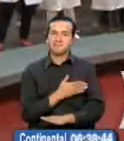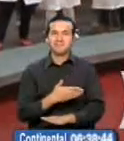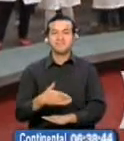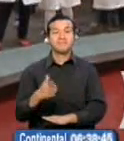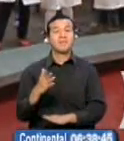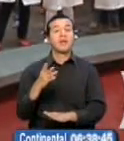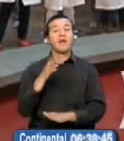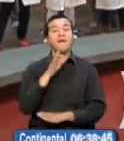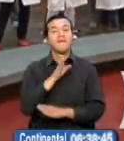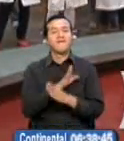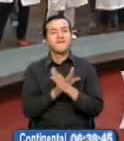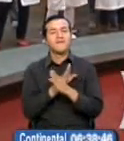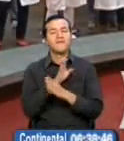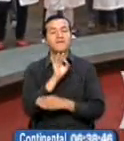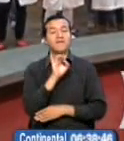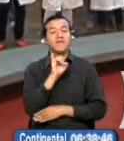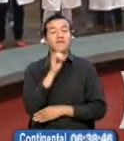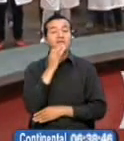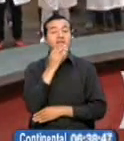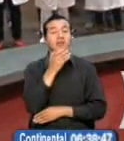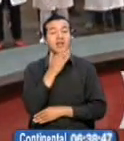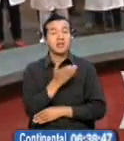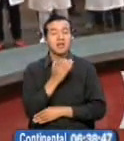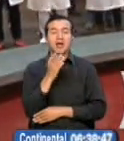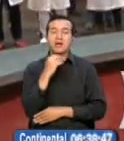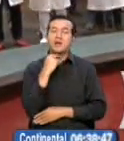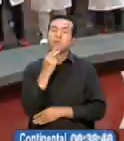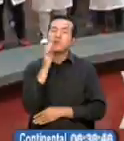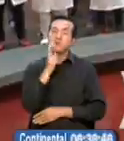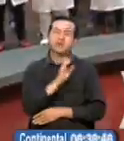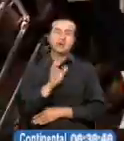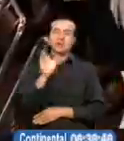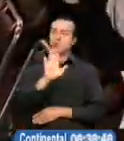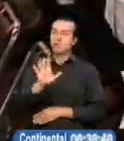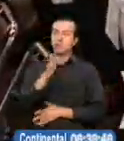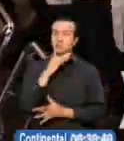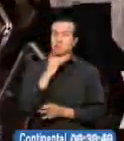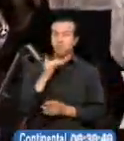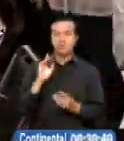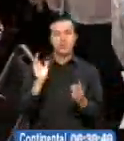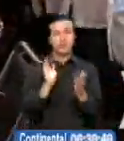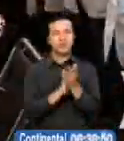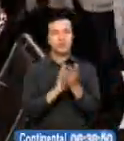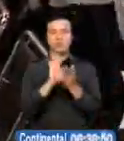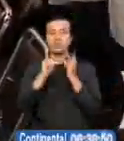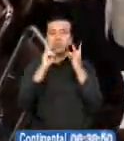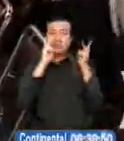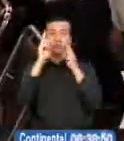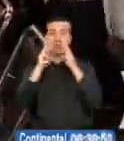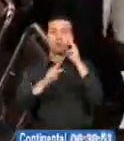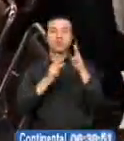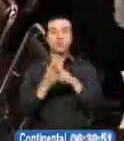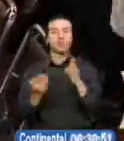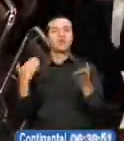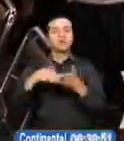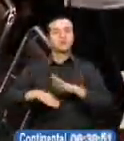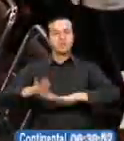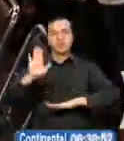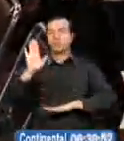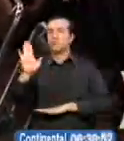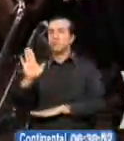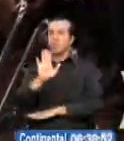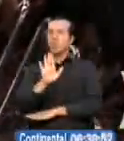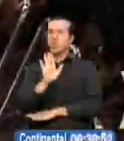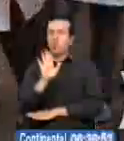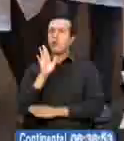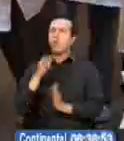A Fidel le cantaron a viva voz las canciones de las que gustaba, aplaudieron su visión del mundo y volvieron a jurar que su legado vivirá a